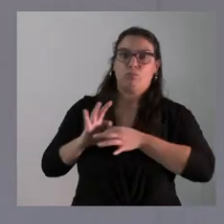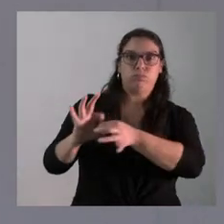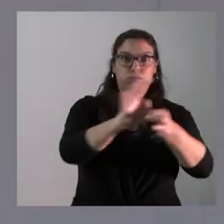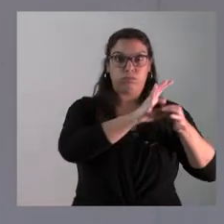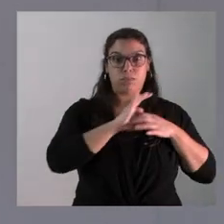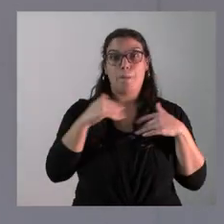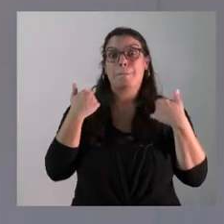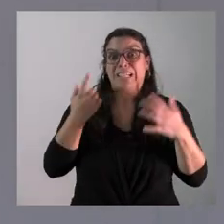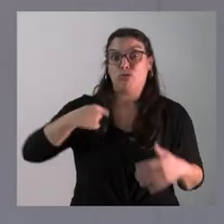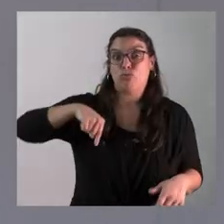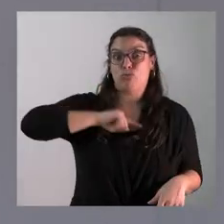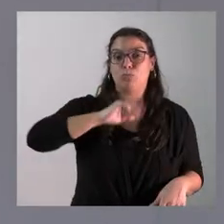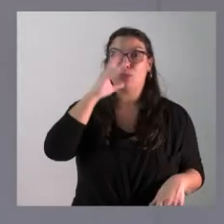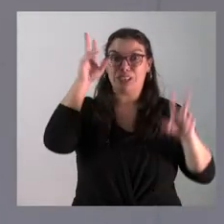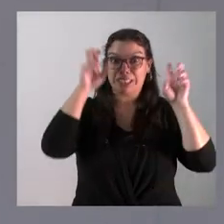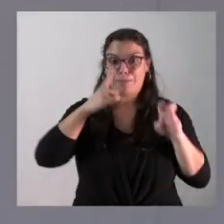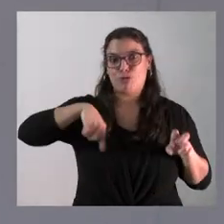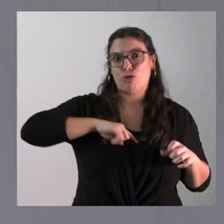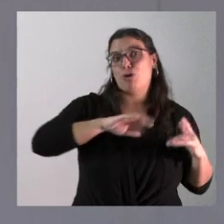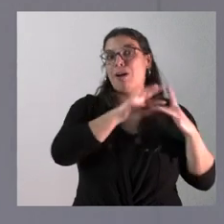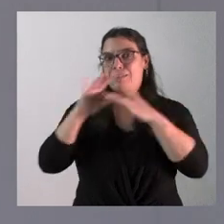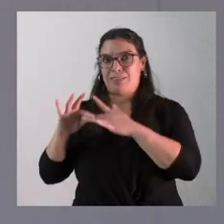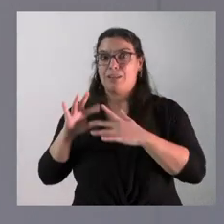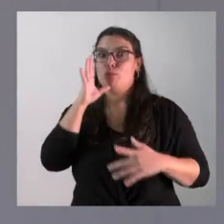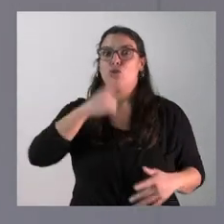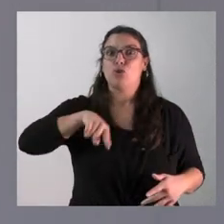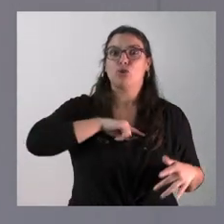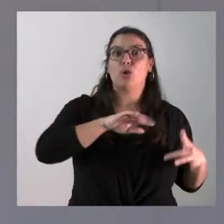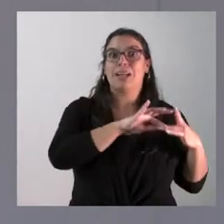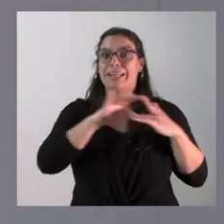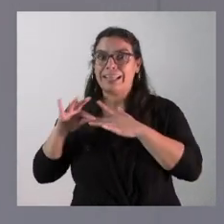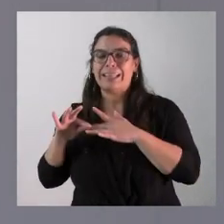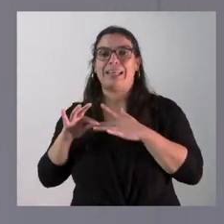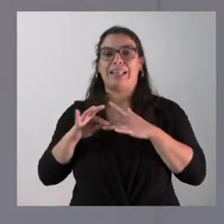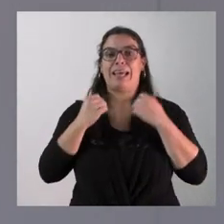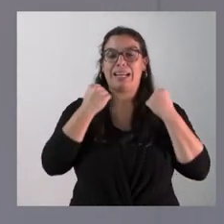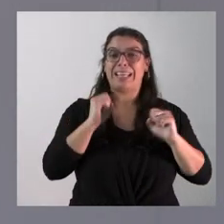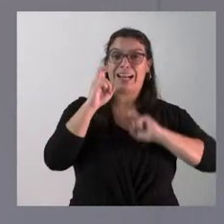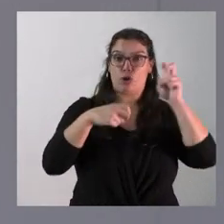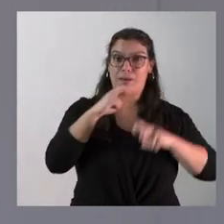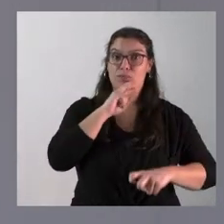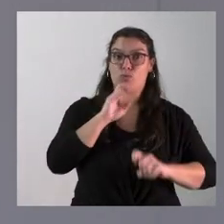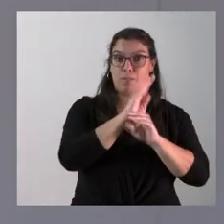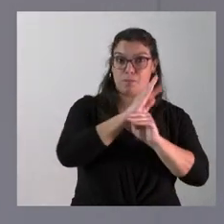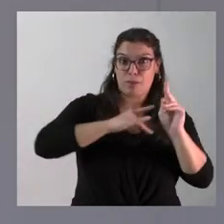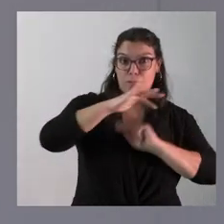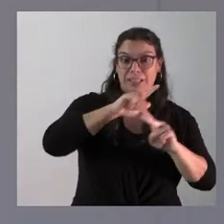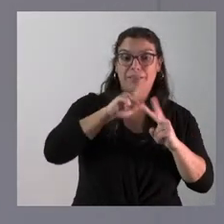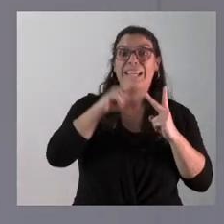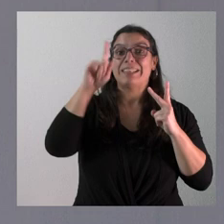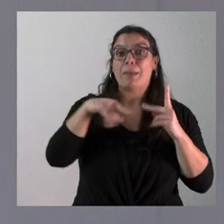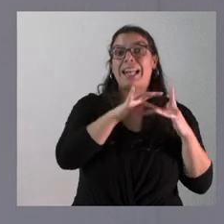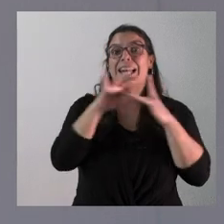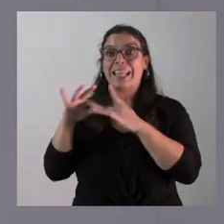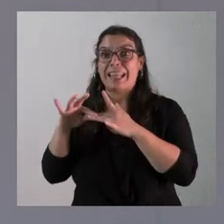que en este doble aspecto es líder porque somos líderes en energías renovables y somos líderes